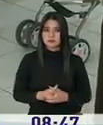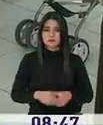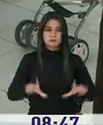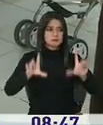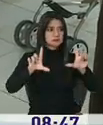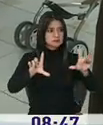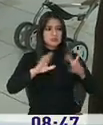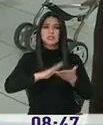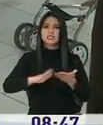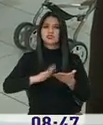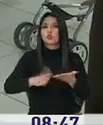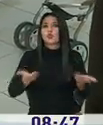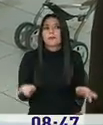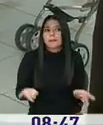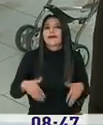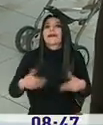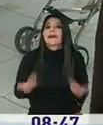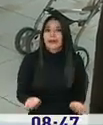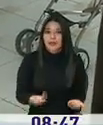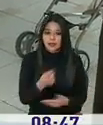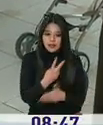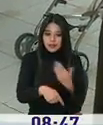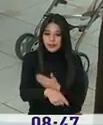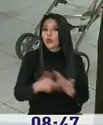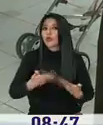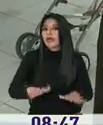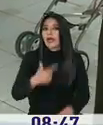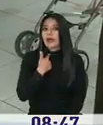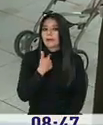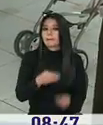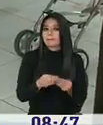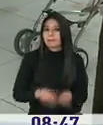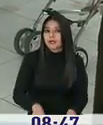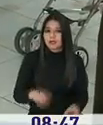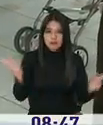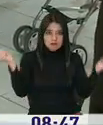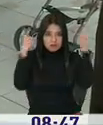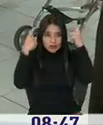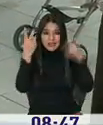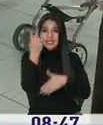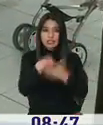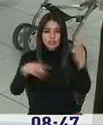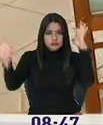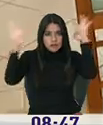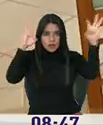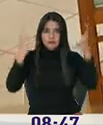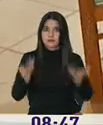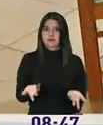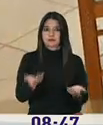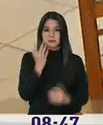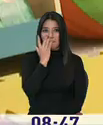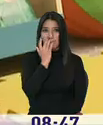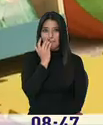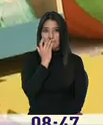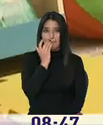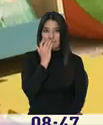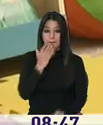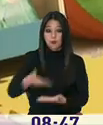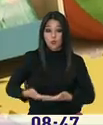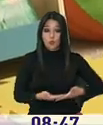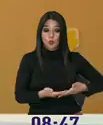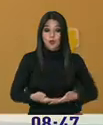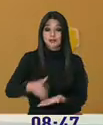disculpas no representa el maltrato que dejaron y la huella que marcaron en nuestros hijos. El Guagua Centro Vista